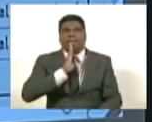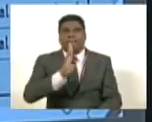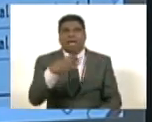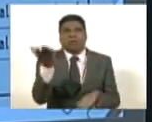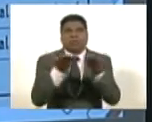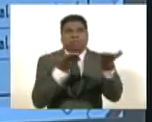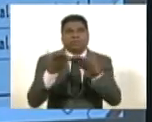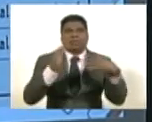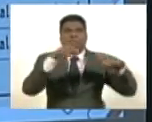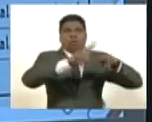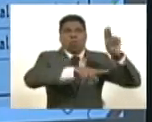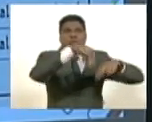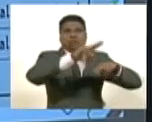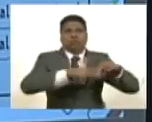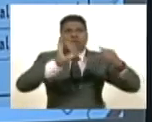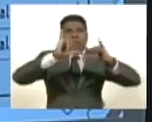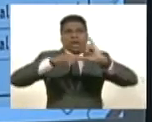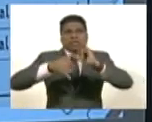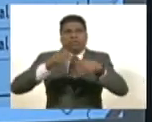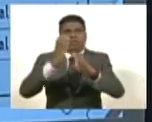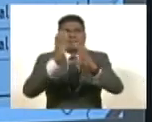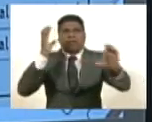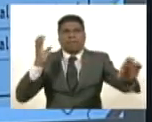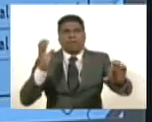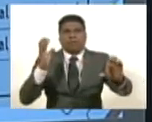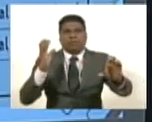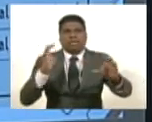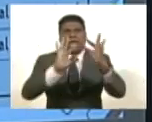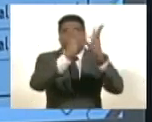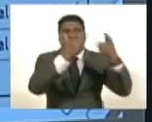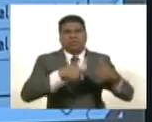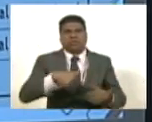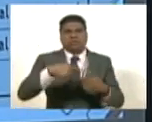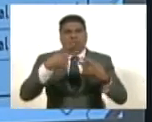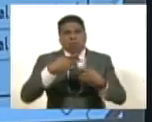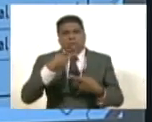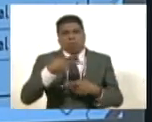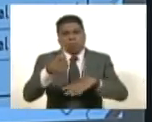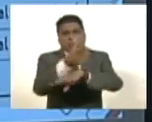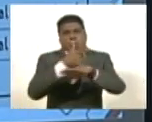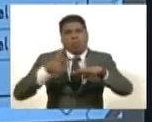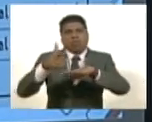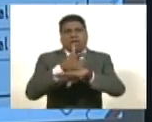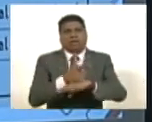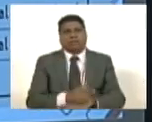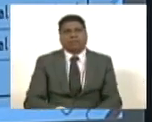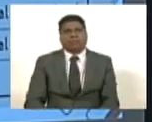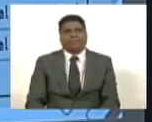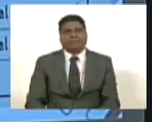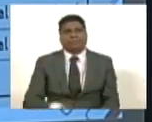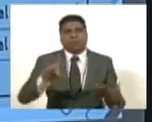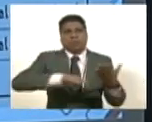servicio, construcción, industria, transporte, administración pública.